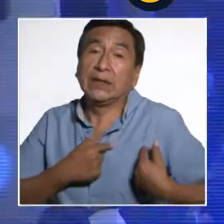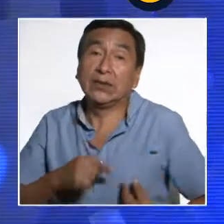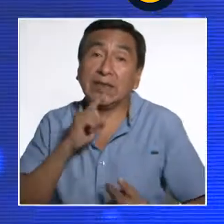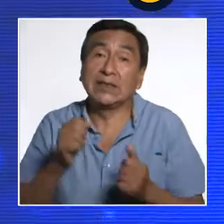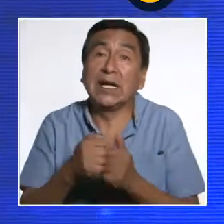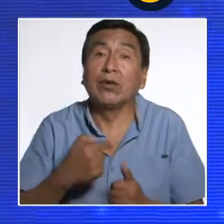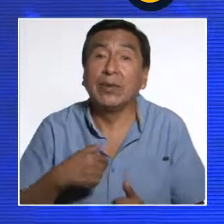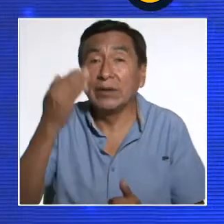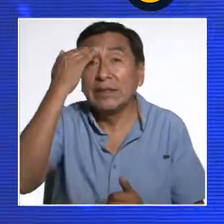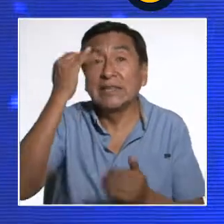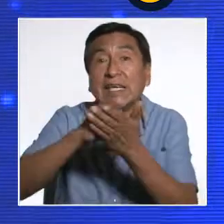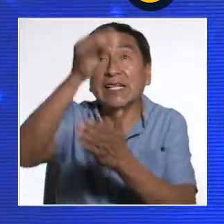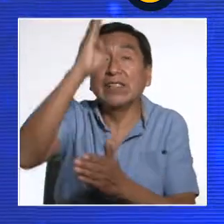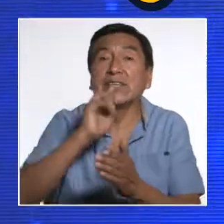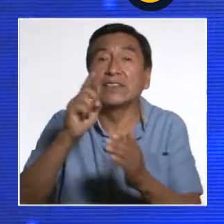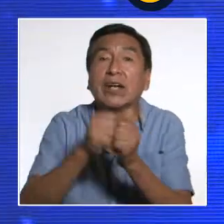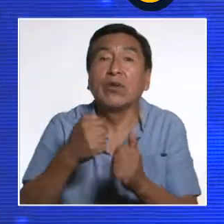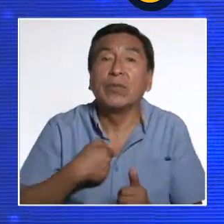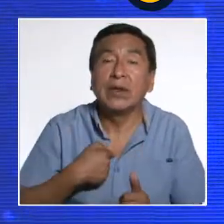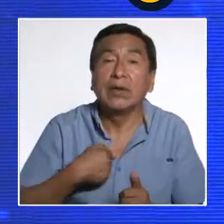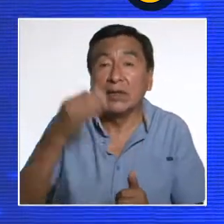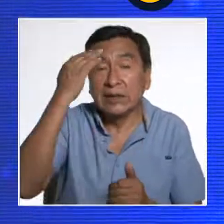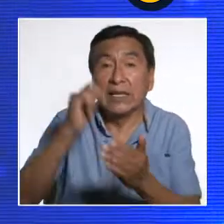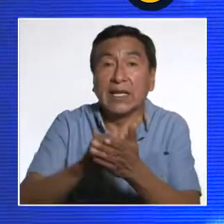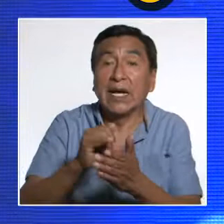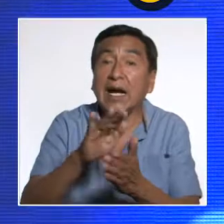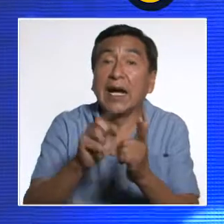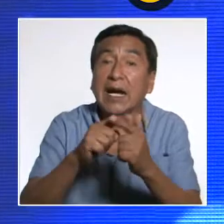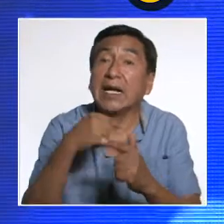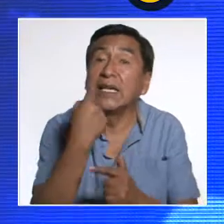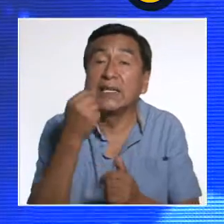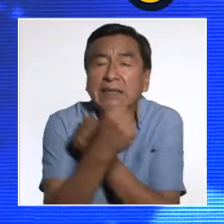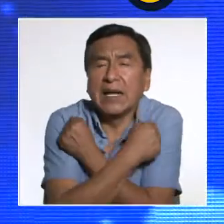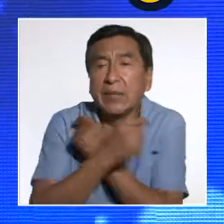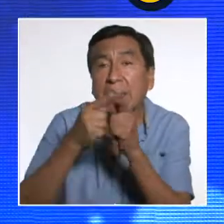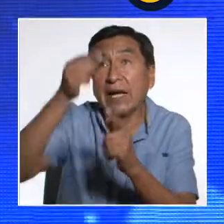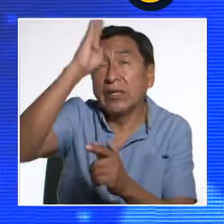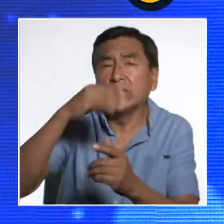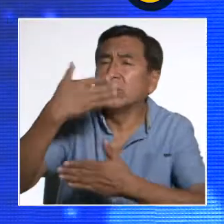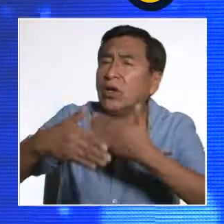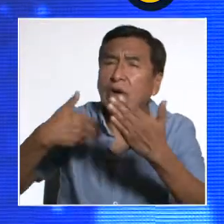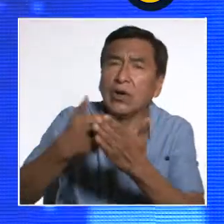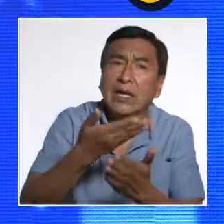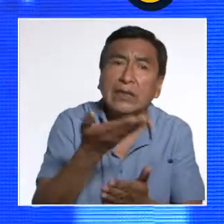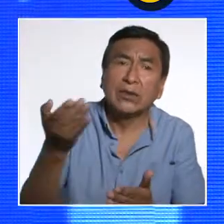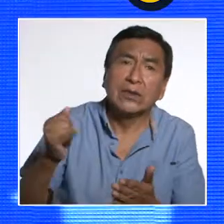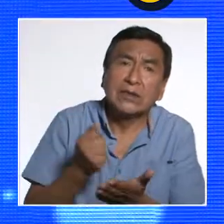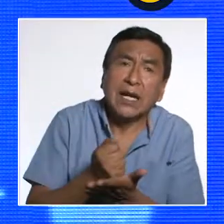que Dios está conmigo. Y sabemos que a los que aman a Dios, todas las cosas les ayudan a